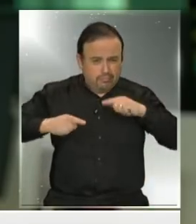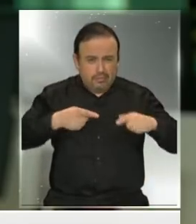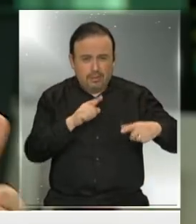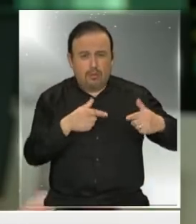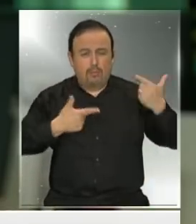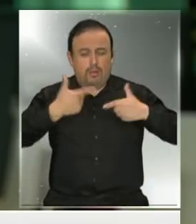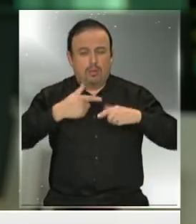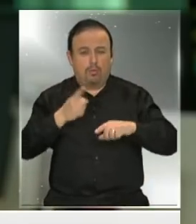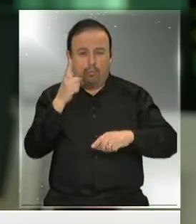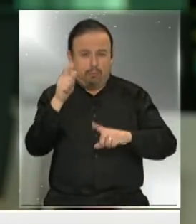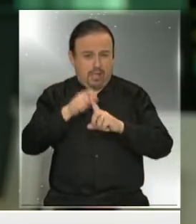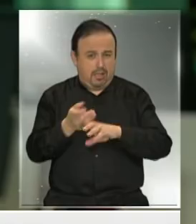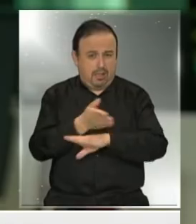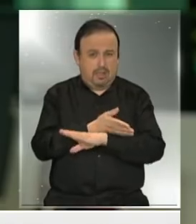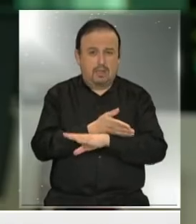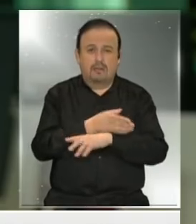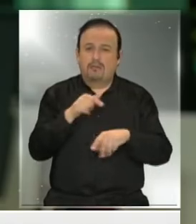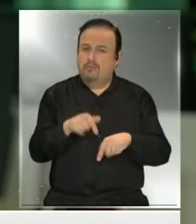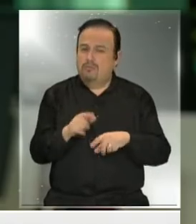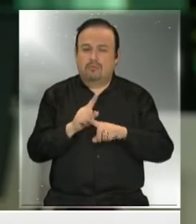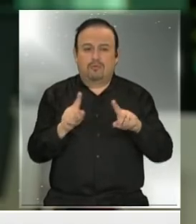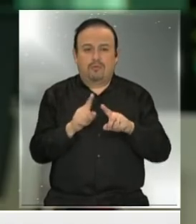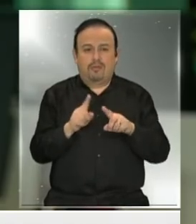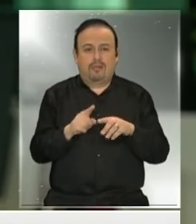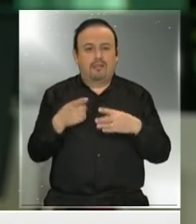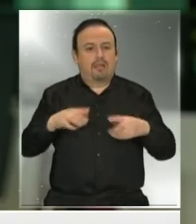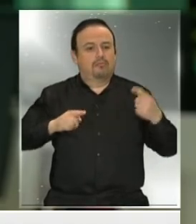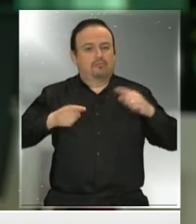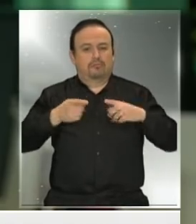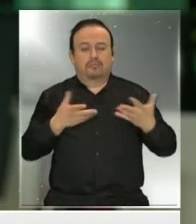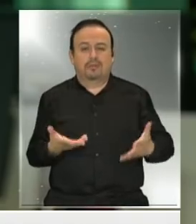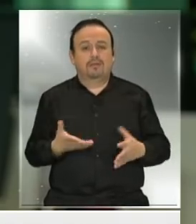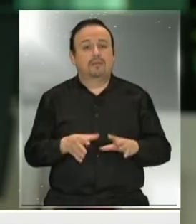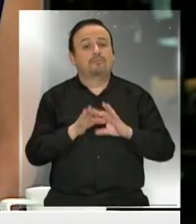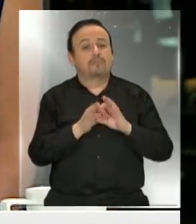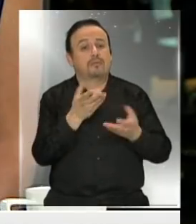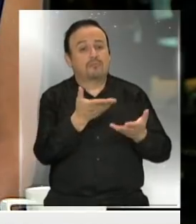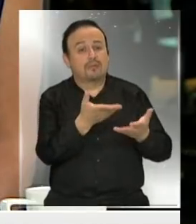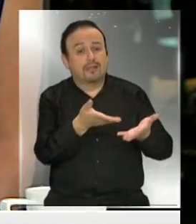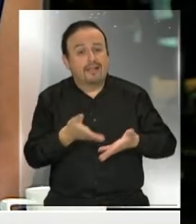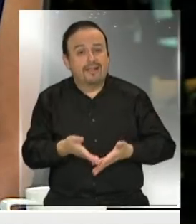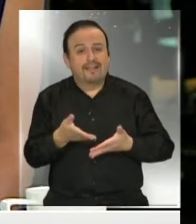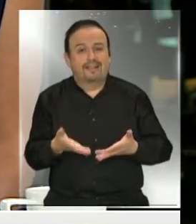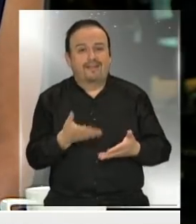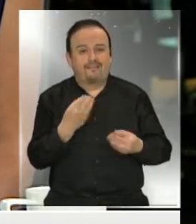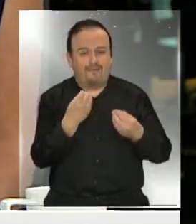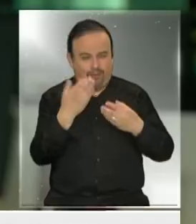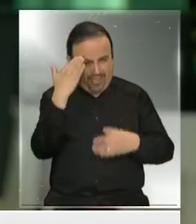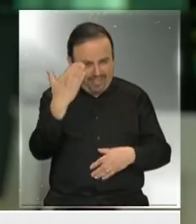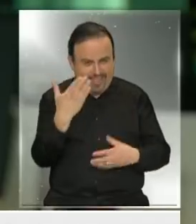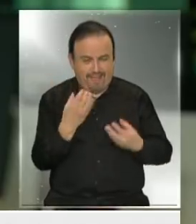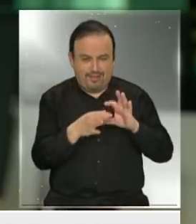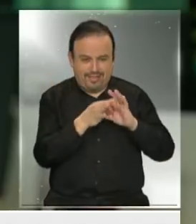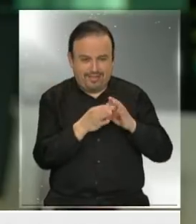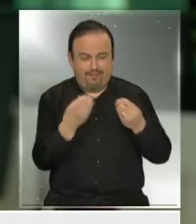de un mes anterior esto no estaba en el debate político efecto es bastante una casa muchas gracias por estar acá muchas gracias buenos